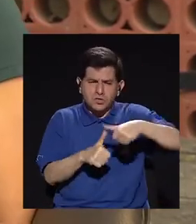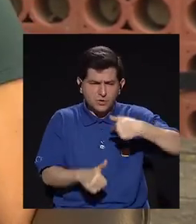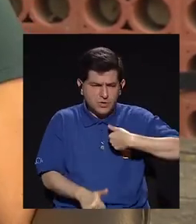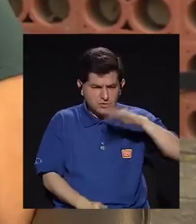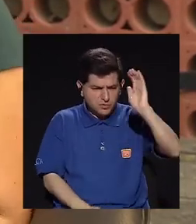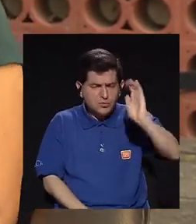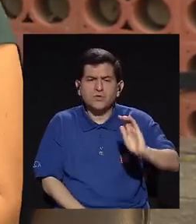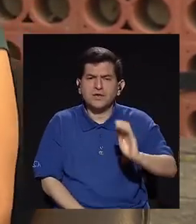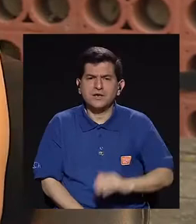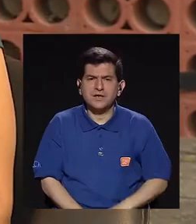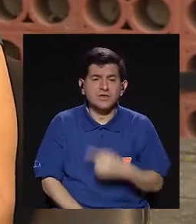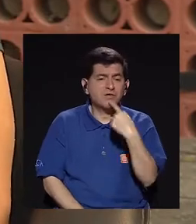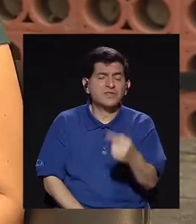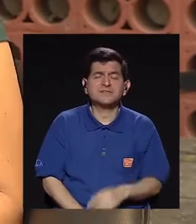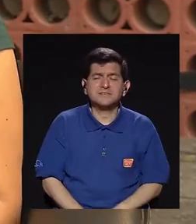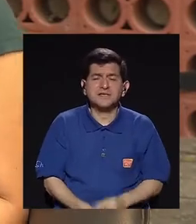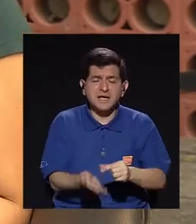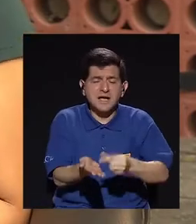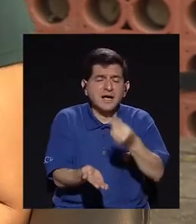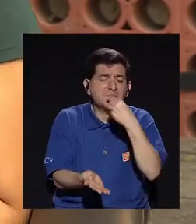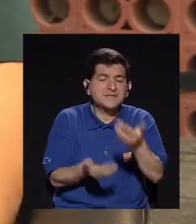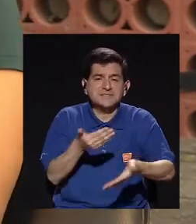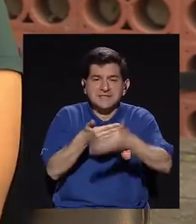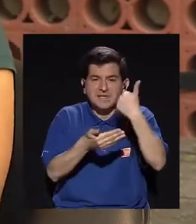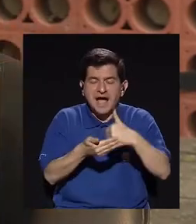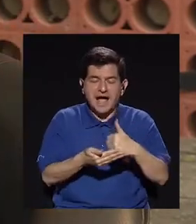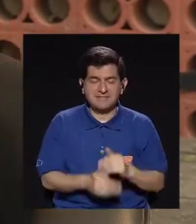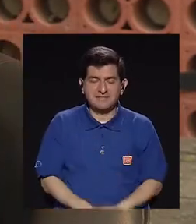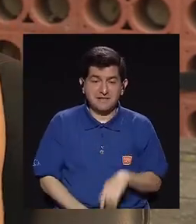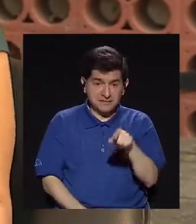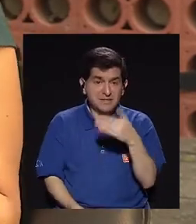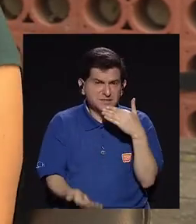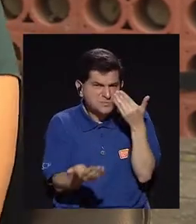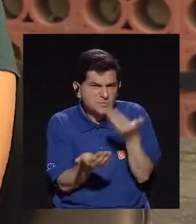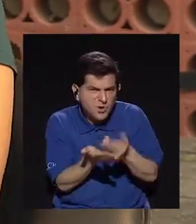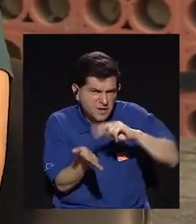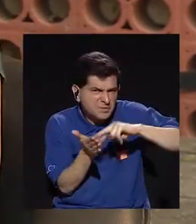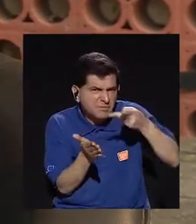cuando mi hijo estaba pequeño, dele una pastillita antes para que no le den, eso es bueno.